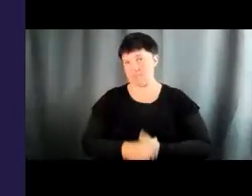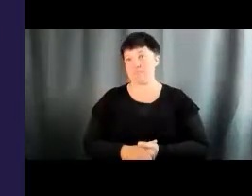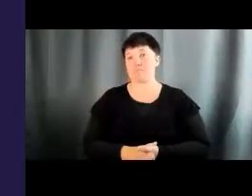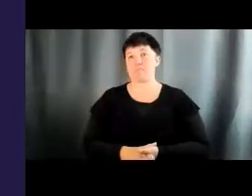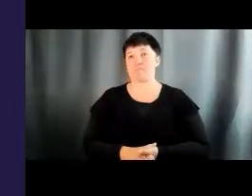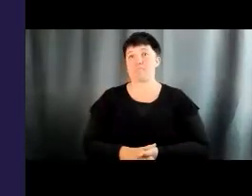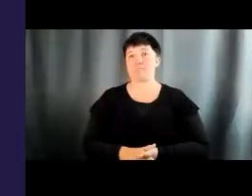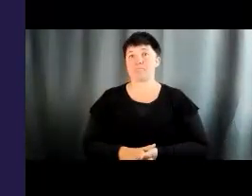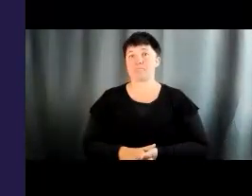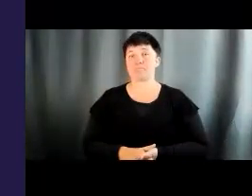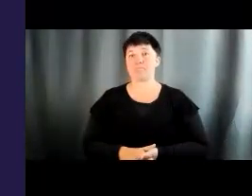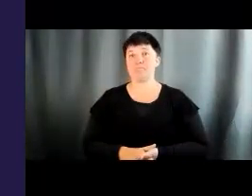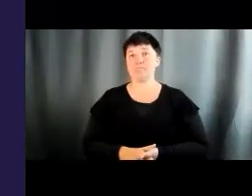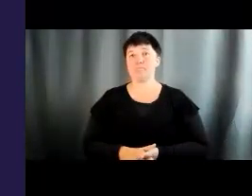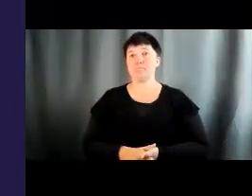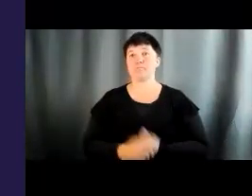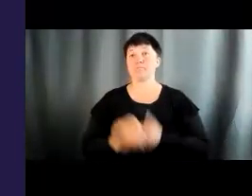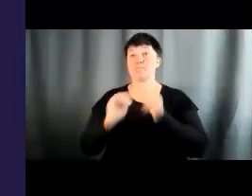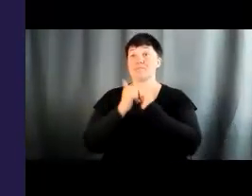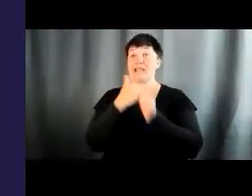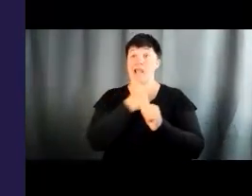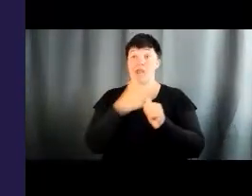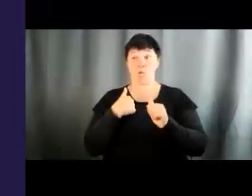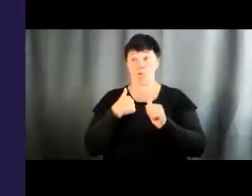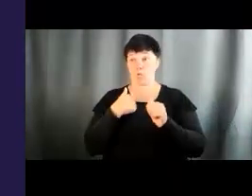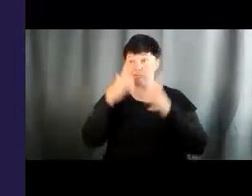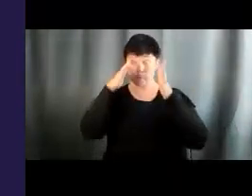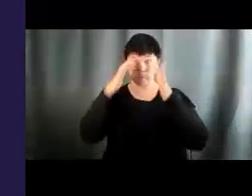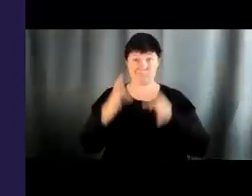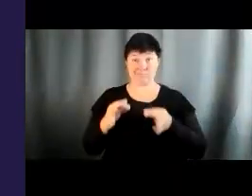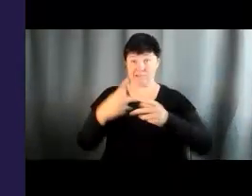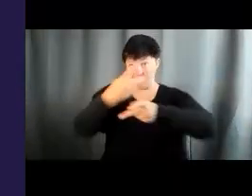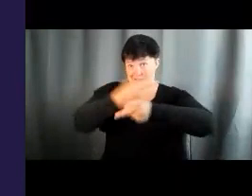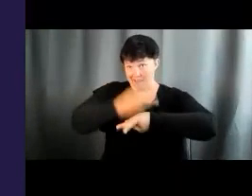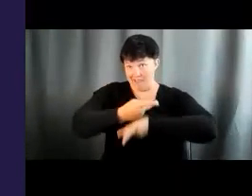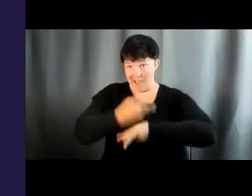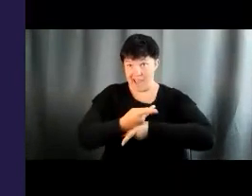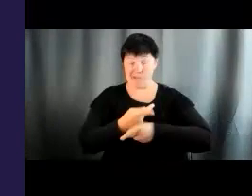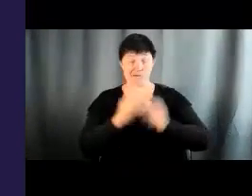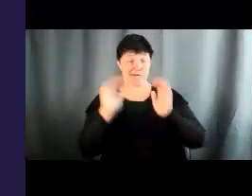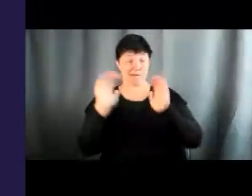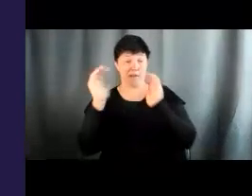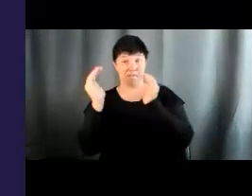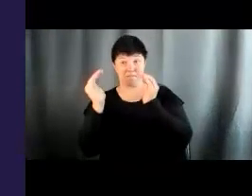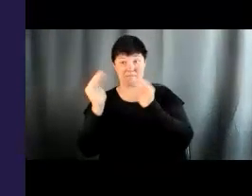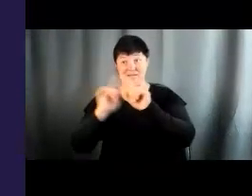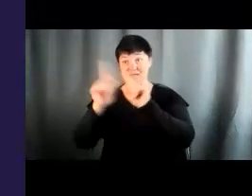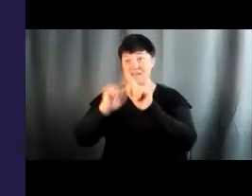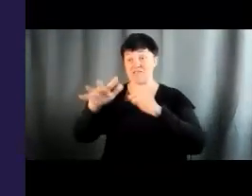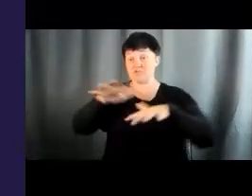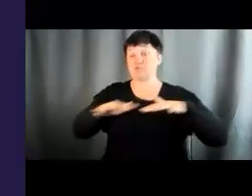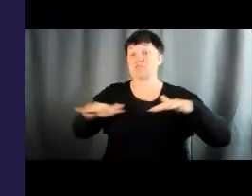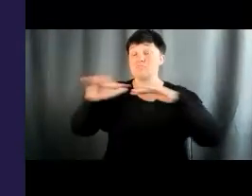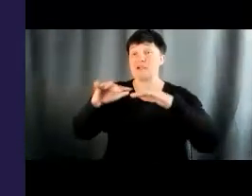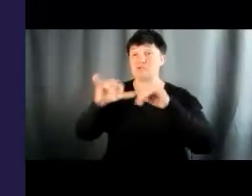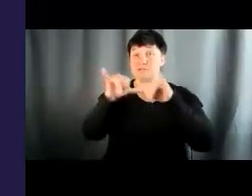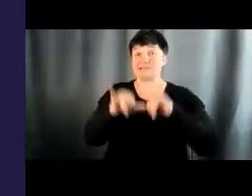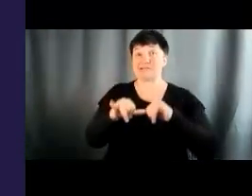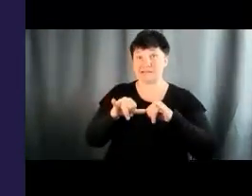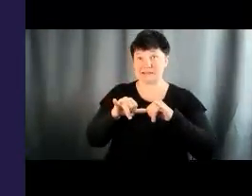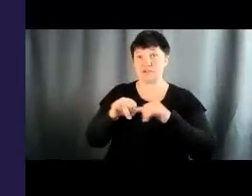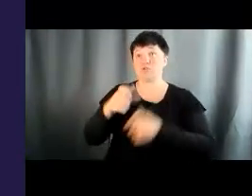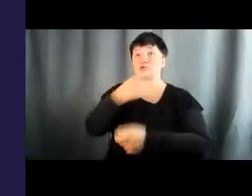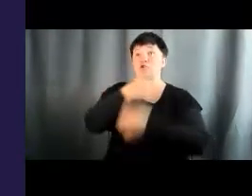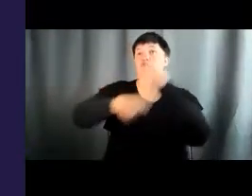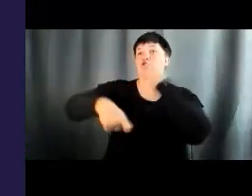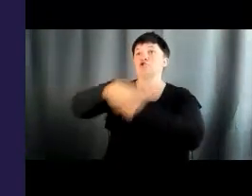La forma que hemos elegido para agregar esto y compararlo con las diferentes escalas espaciales es tratando la primera fila y columna de píxeles